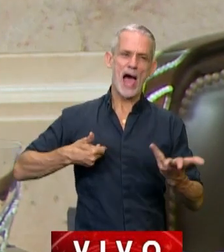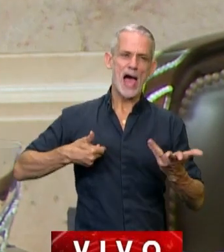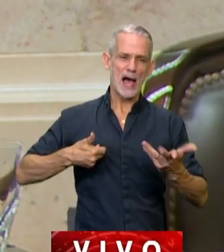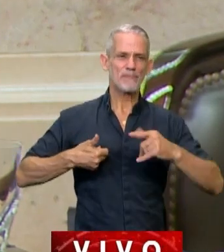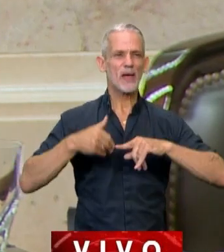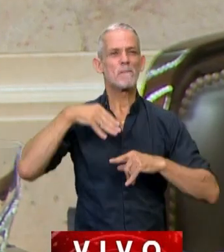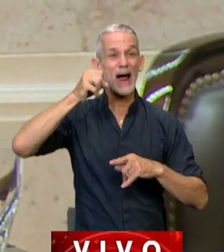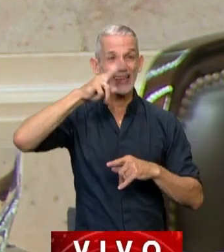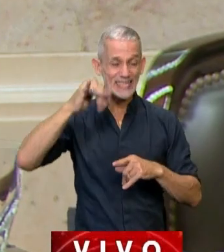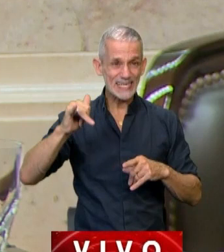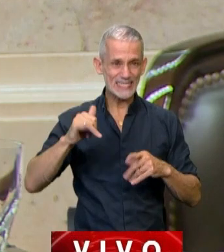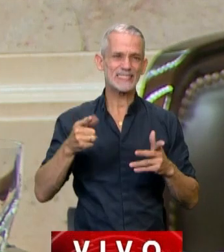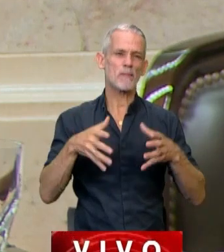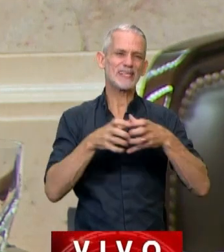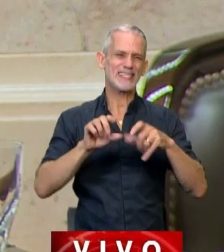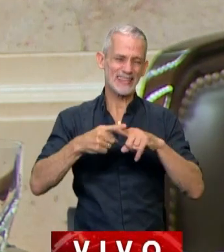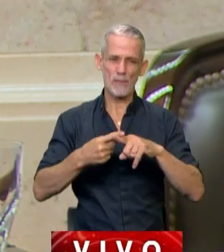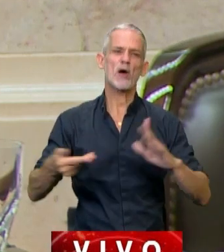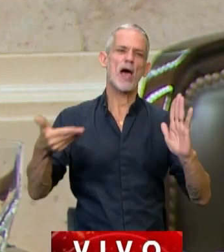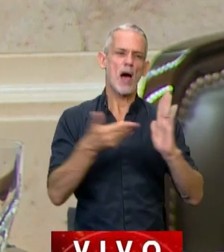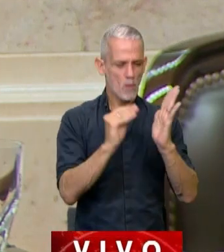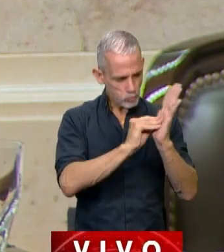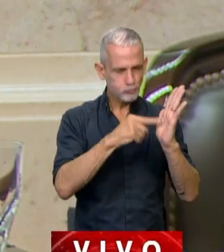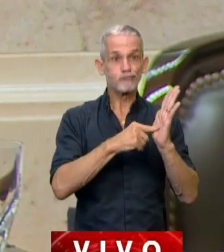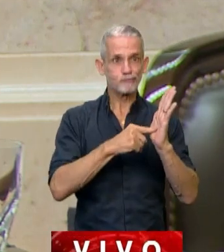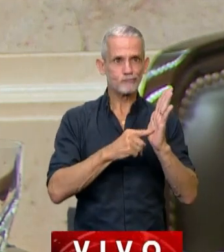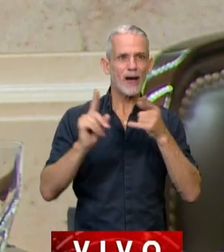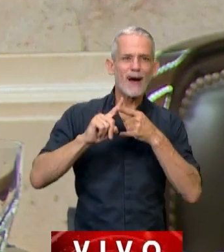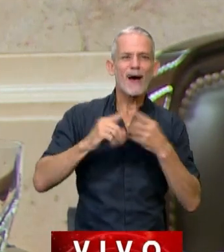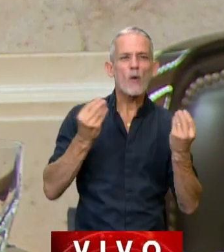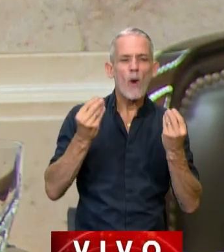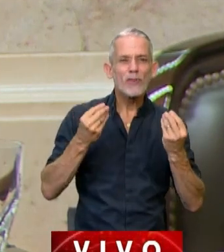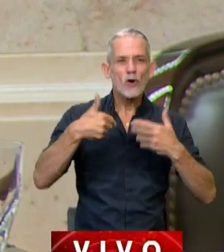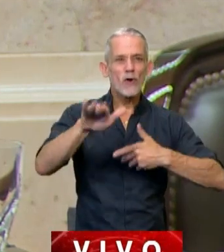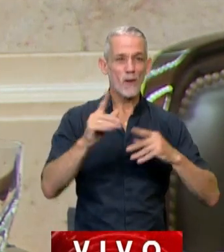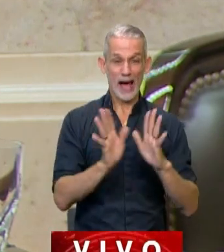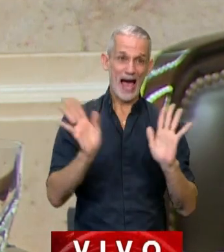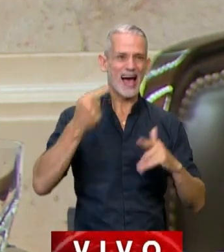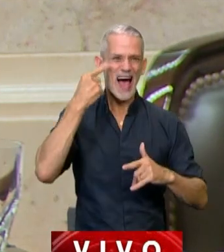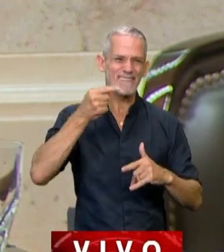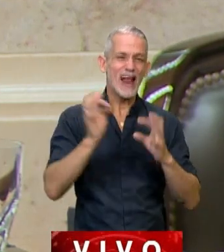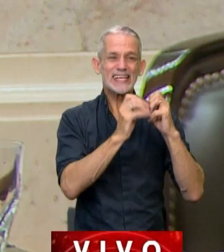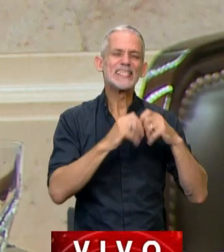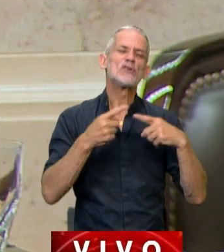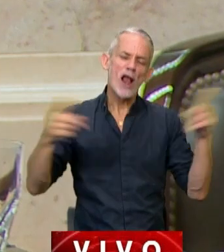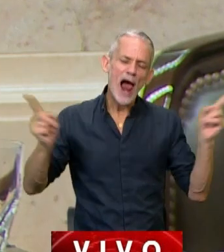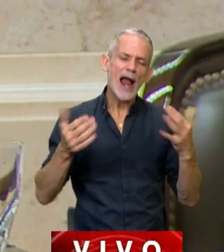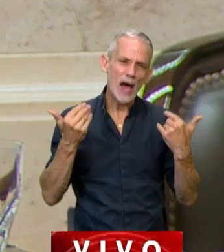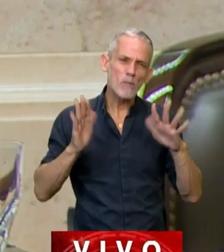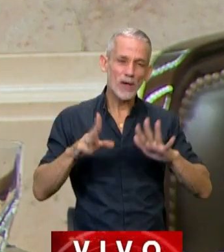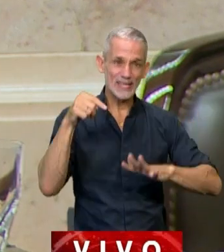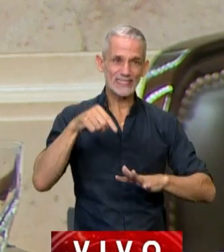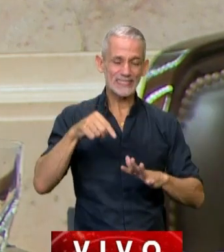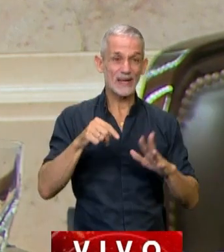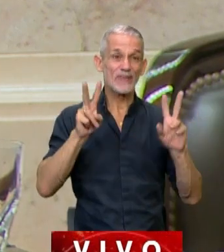Germán Martínez, fue incluido y se comunicaron conmigo y yo le dije, ¿cuándo se va a tratar? Mirá, viene una sesión larga, quizás